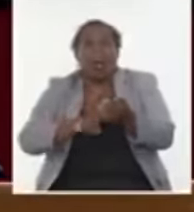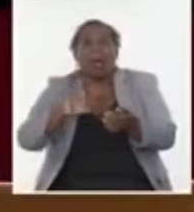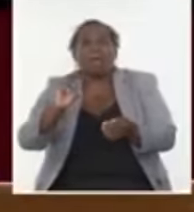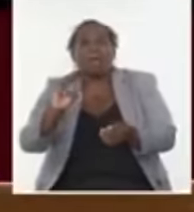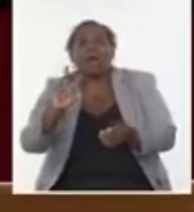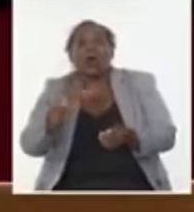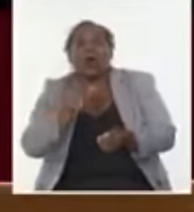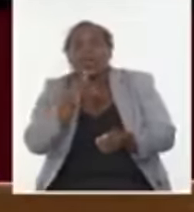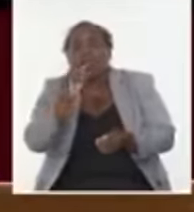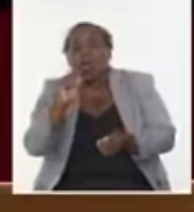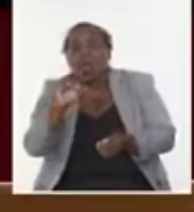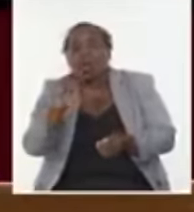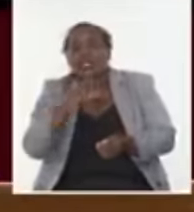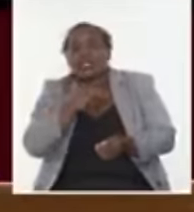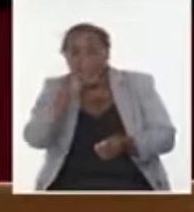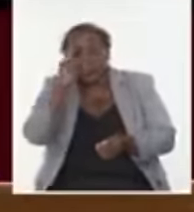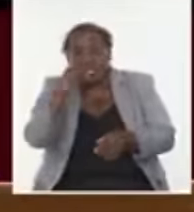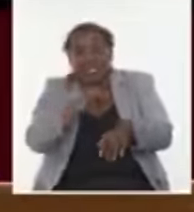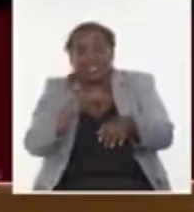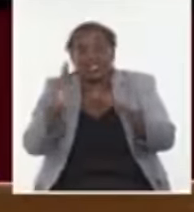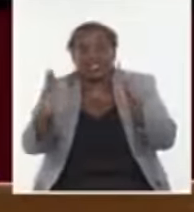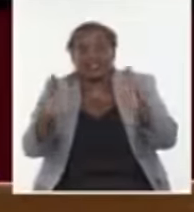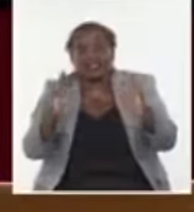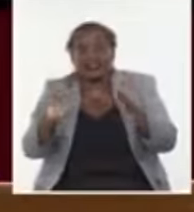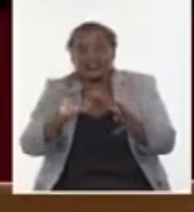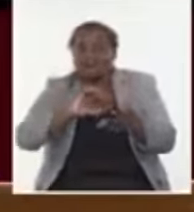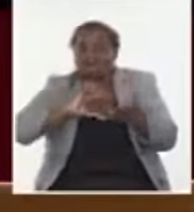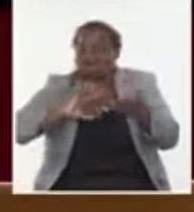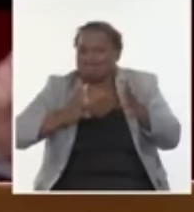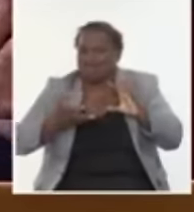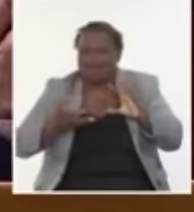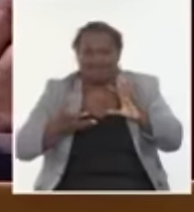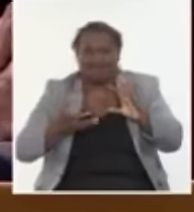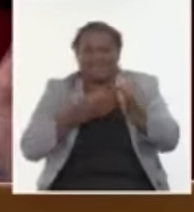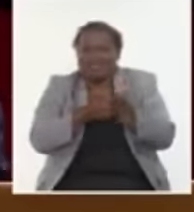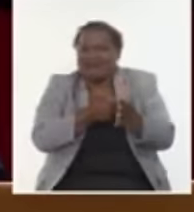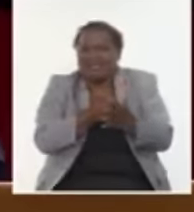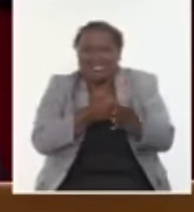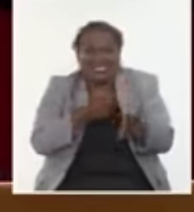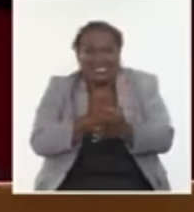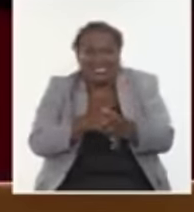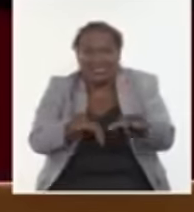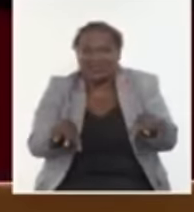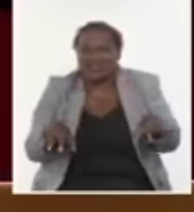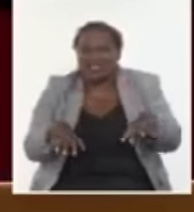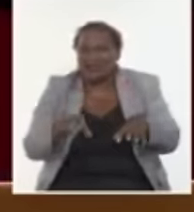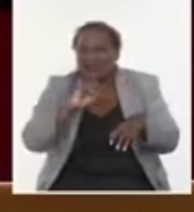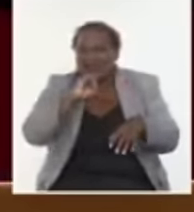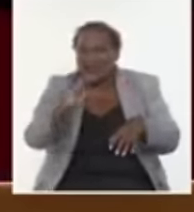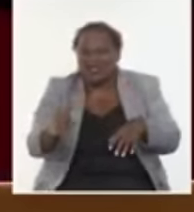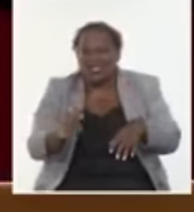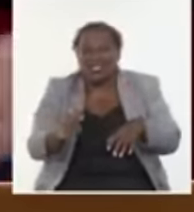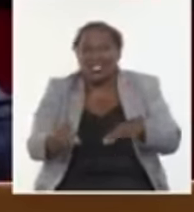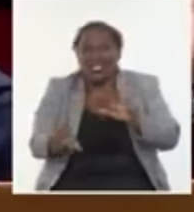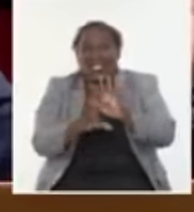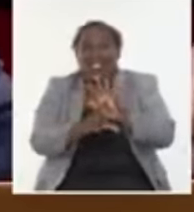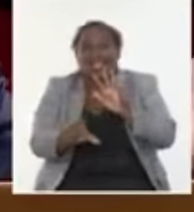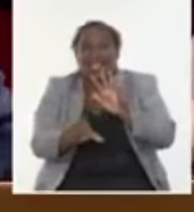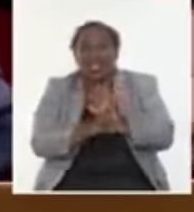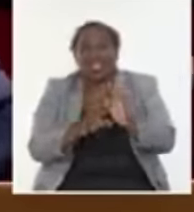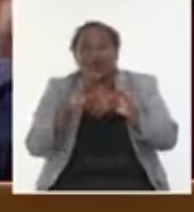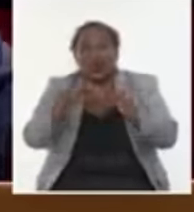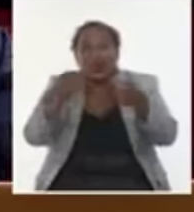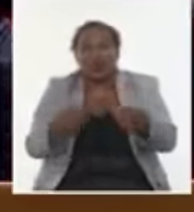momentos complejos, enfrentando desafíos y las injustas leyes de bloqueo, han tenido